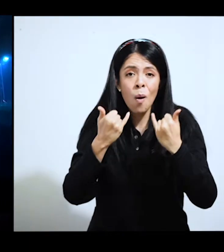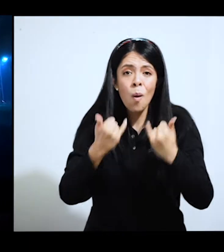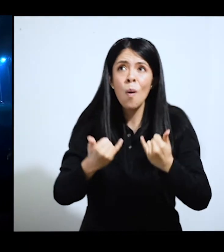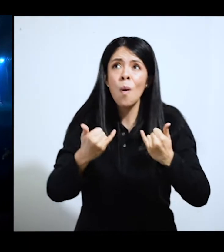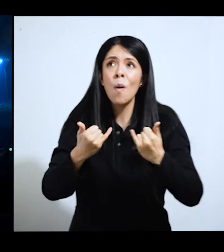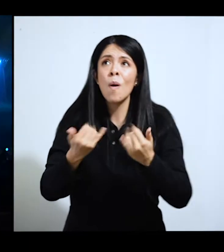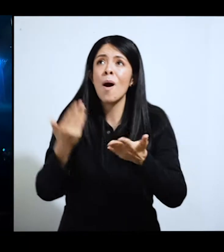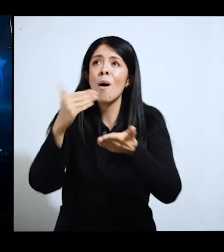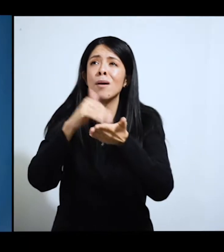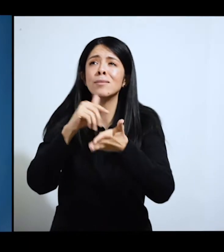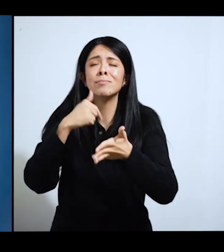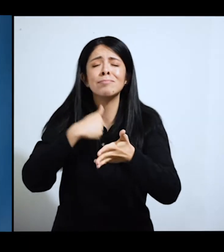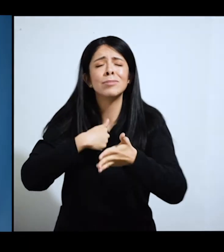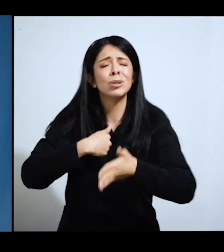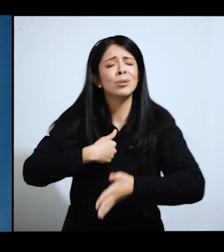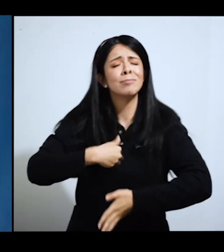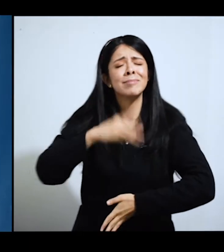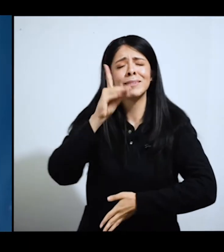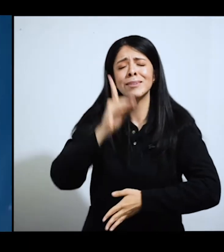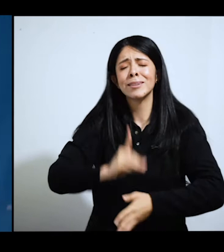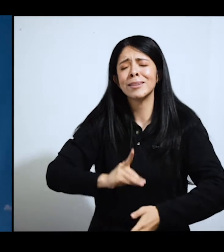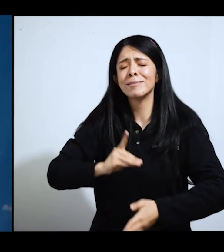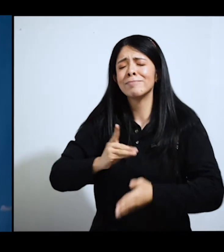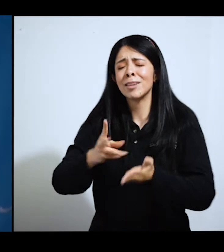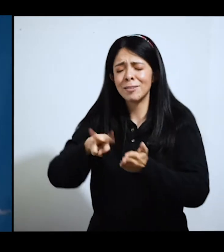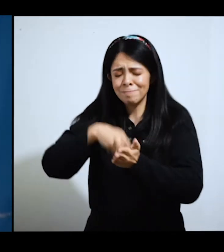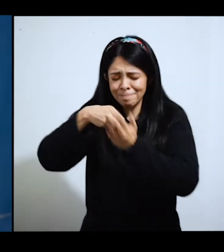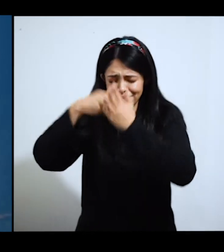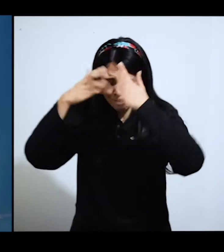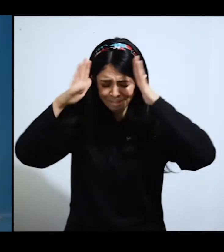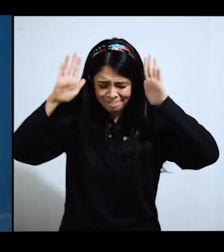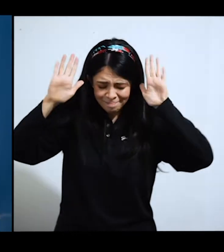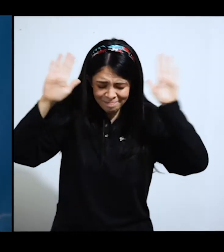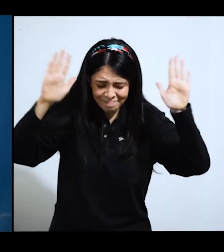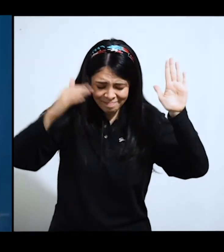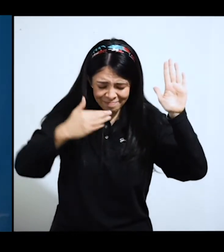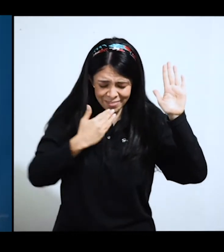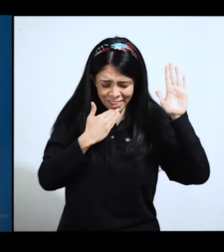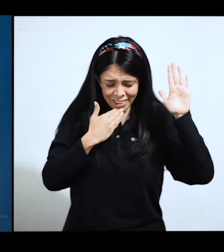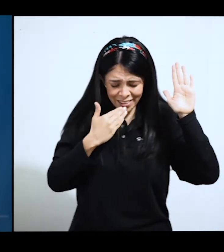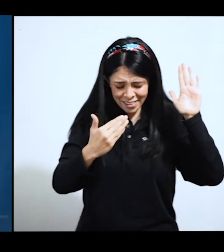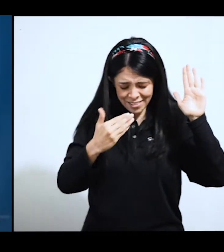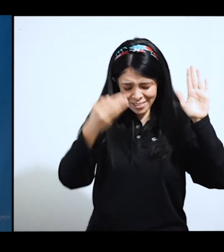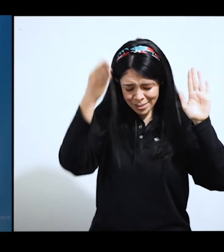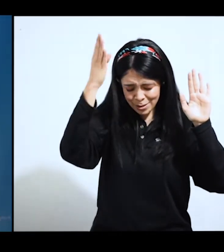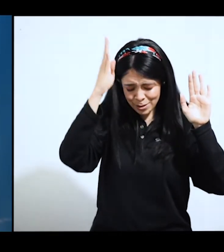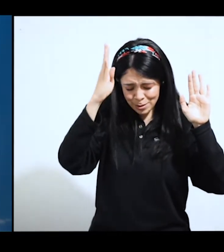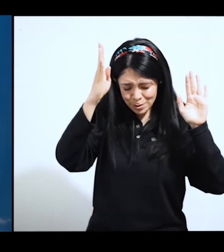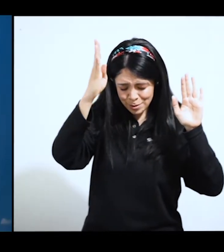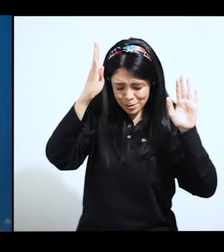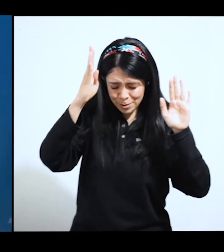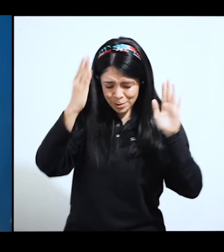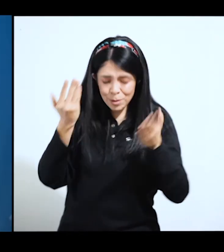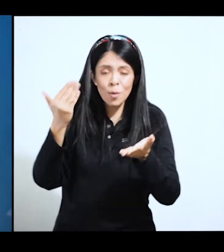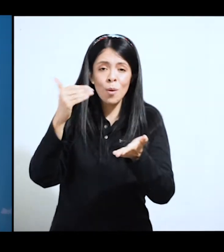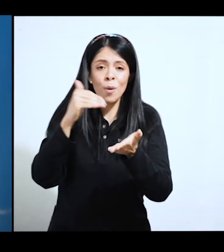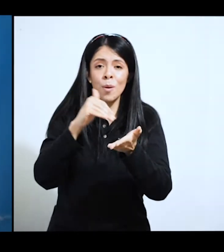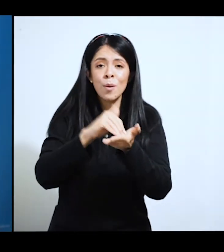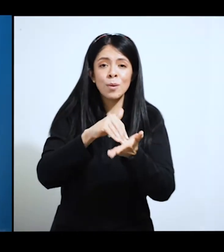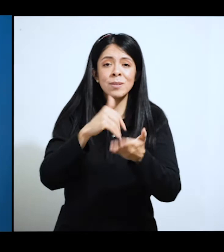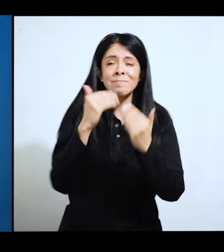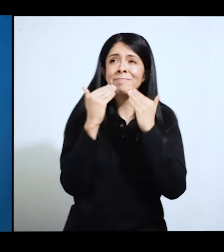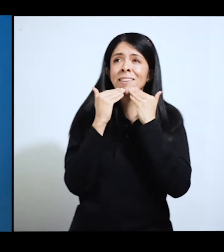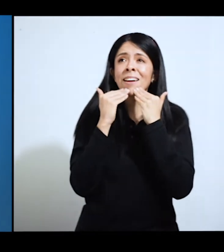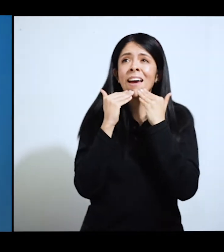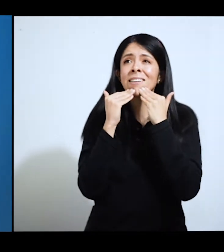di ahora. Y ahora en gratitud me postro ante ti. Una vez